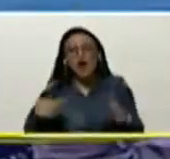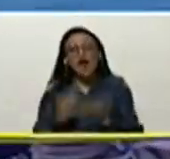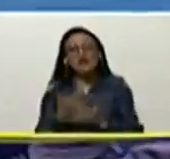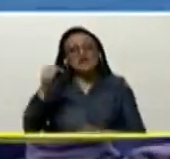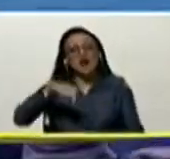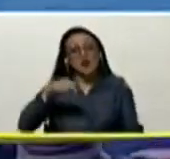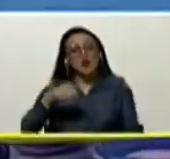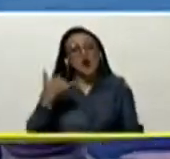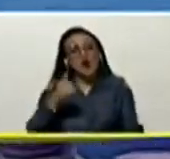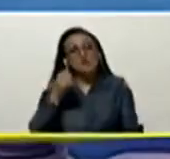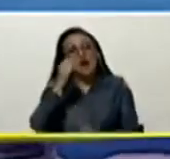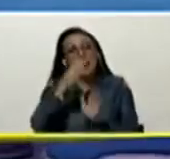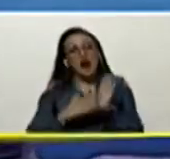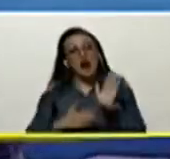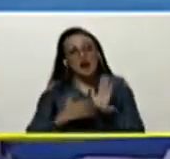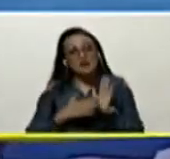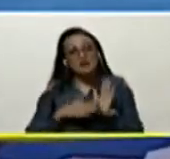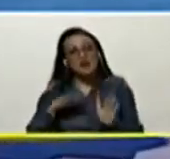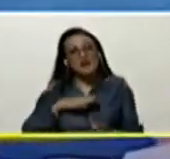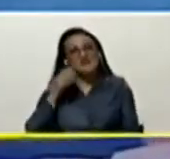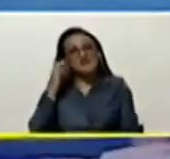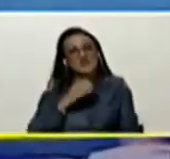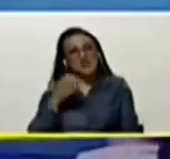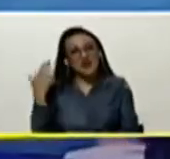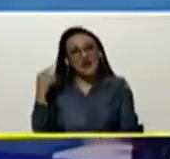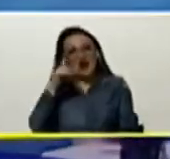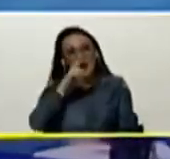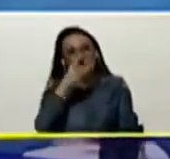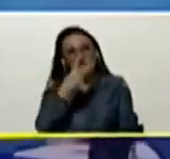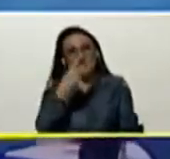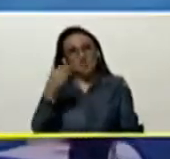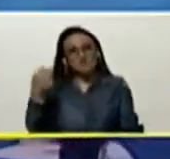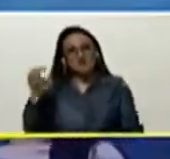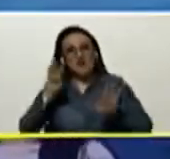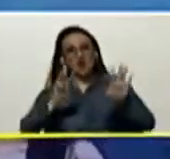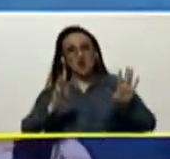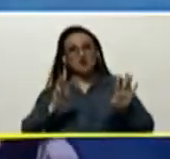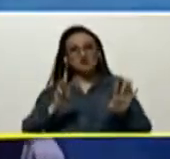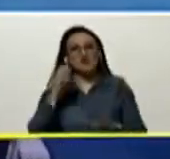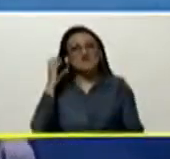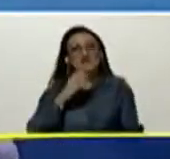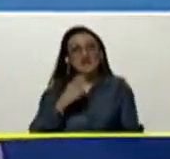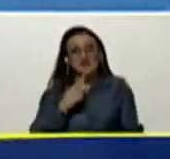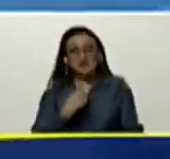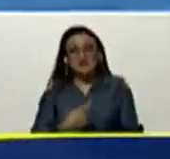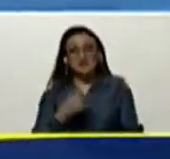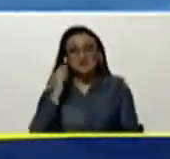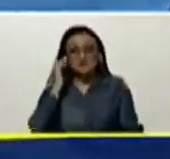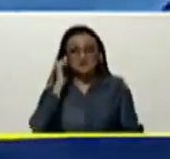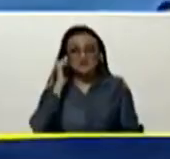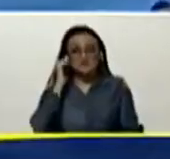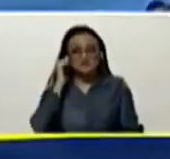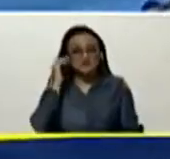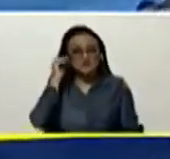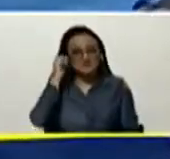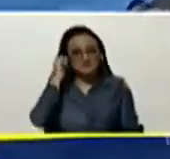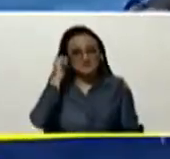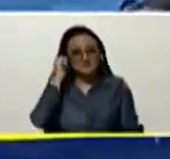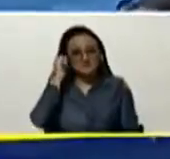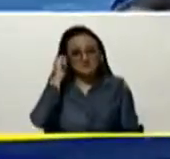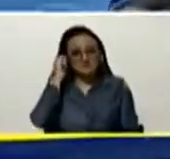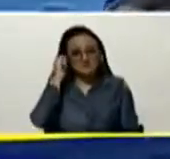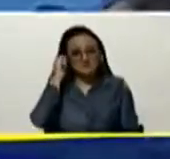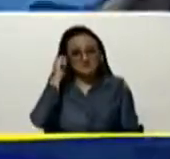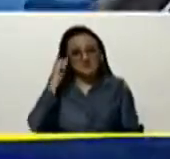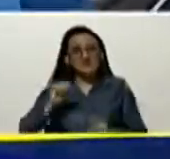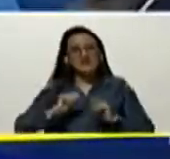de Fidel Castro del año 2008, donde él cita que él me está entregando un